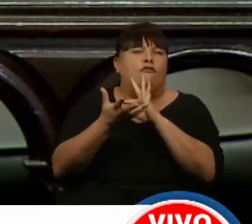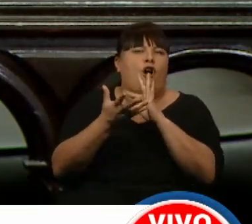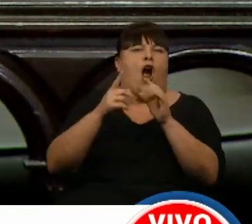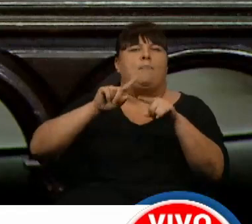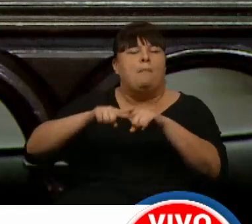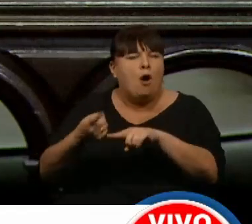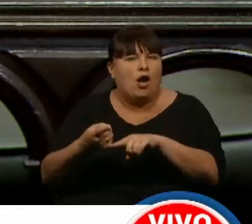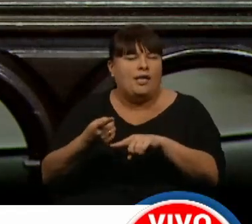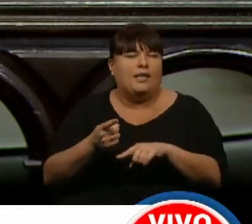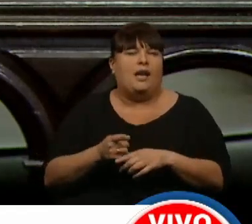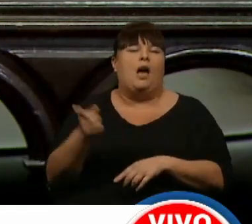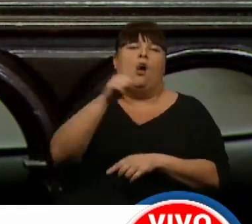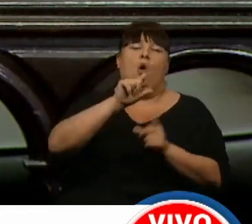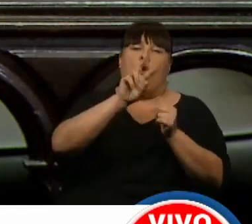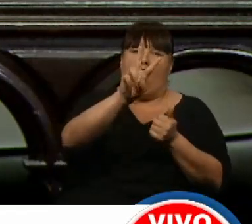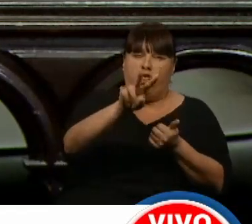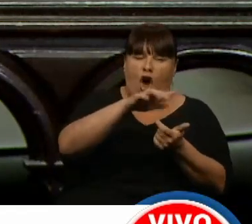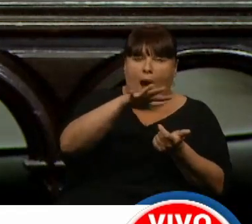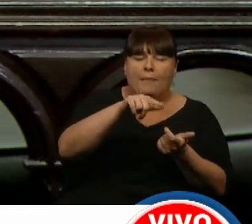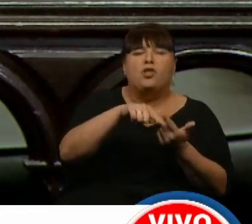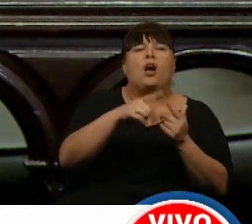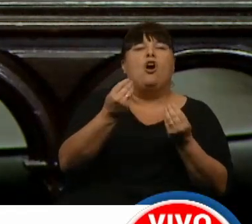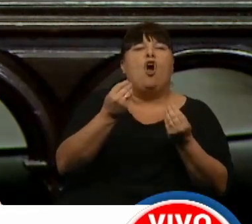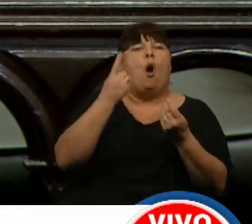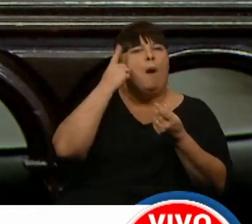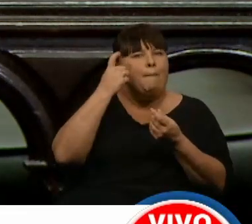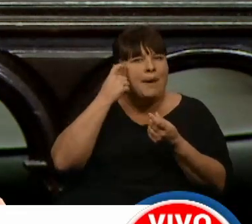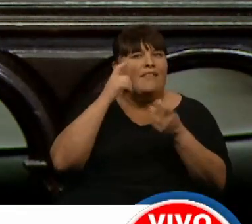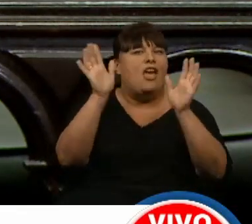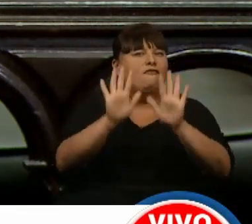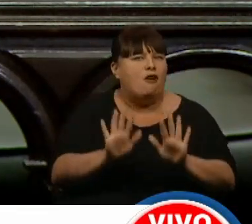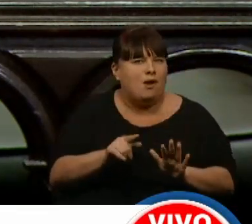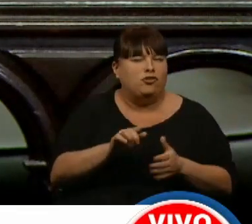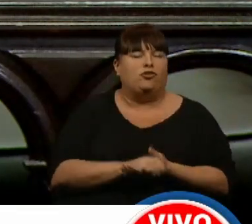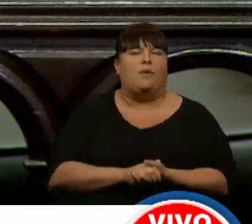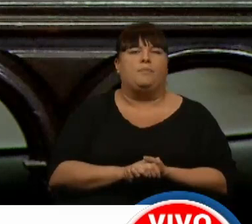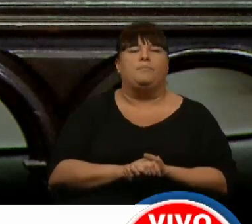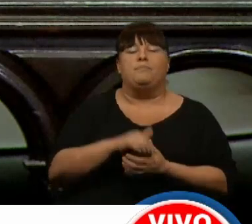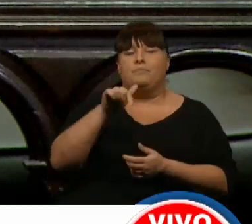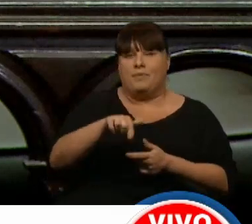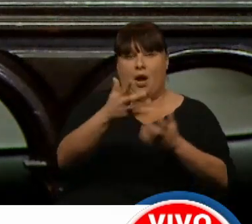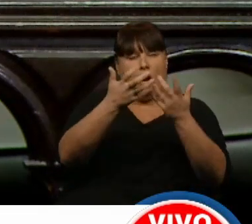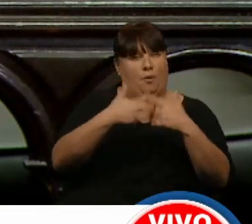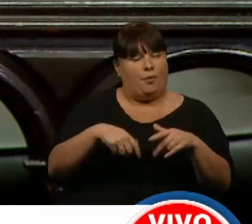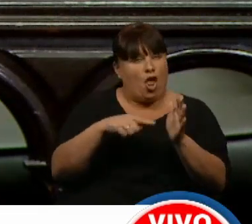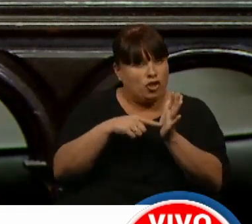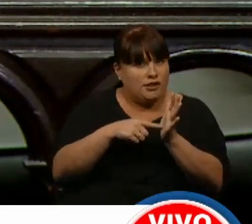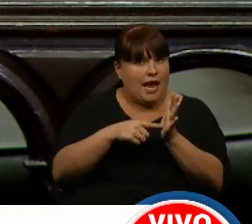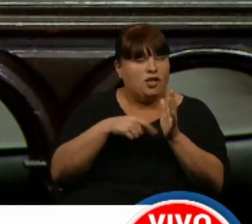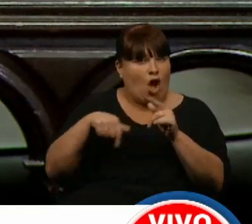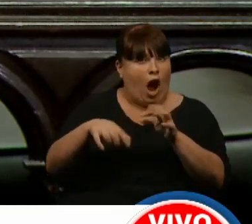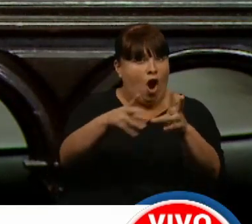de políticas. El ámbito 2, los entornos de aprendizaje y formación. Acá el proyecto que vamos